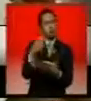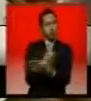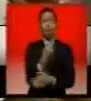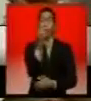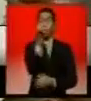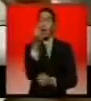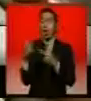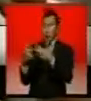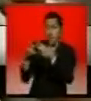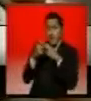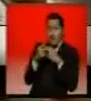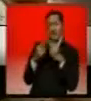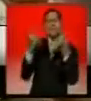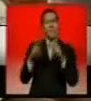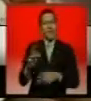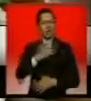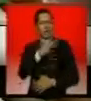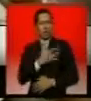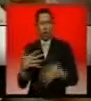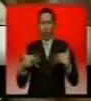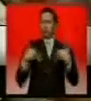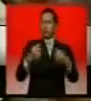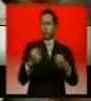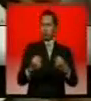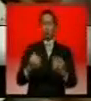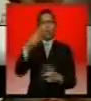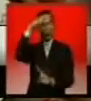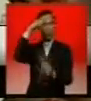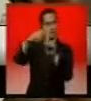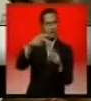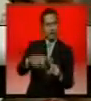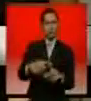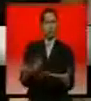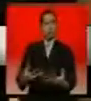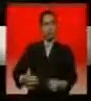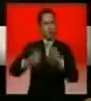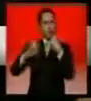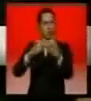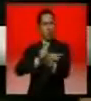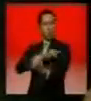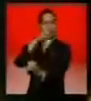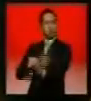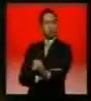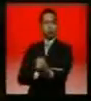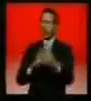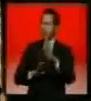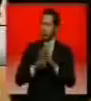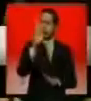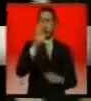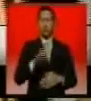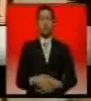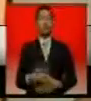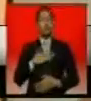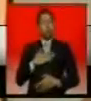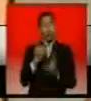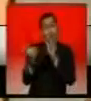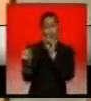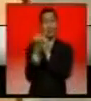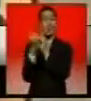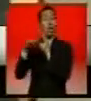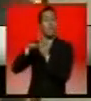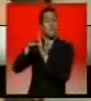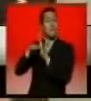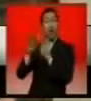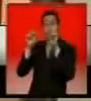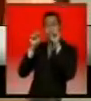la constancia, la berraquera, como decimos acá, de continuar. Me acerqué al banco a preguntar, entonces de verdad